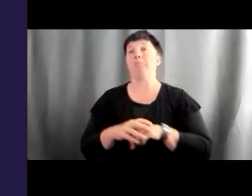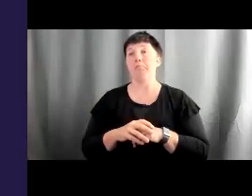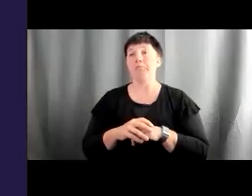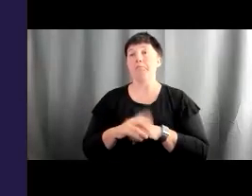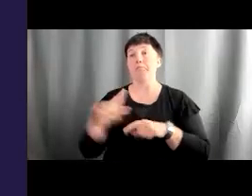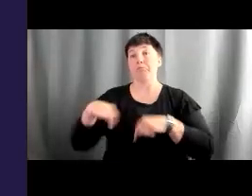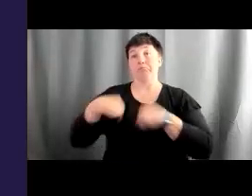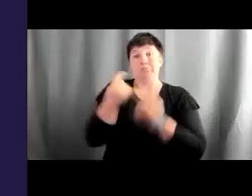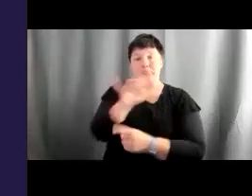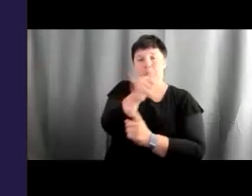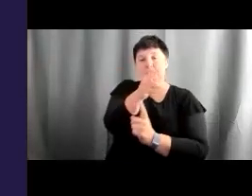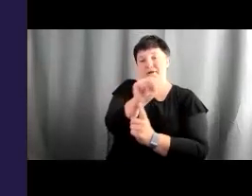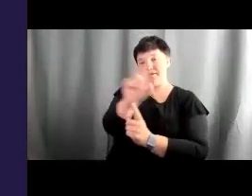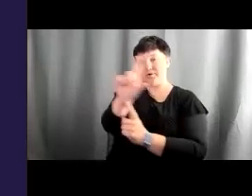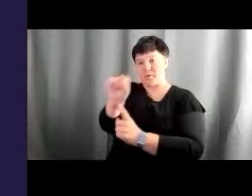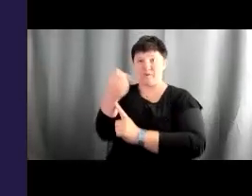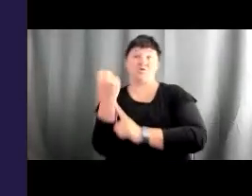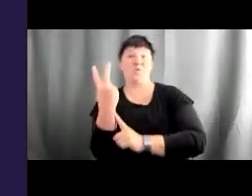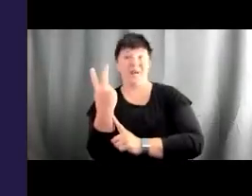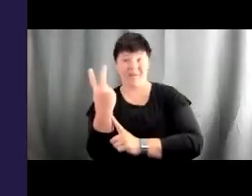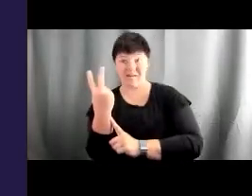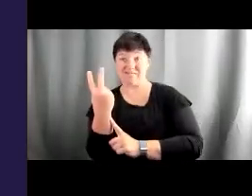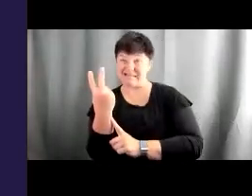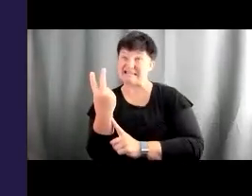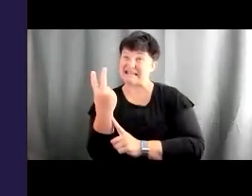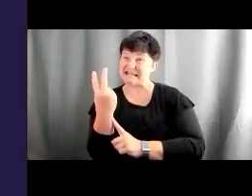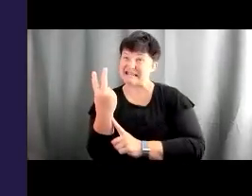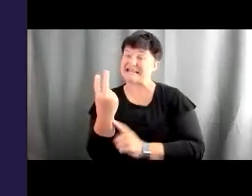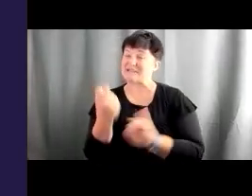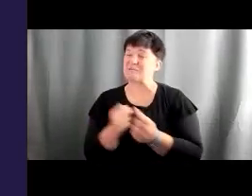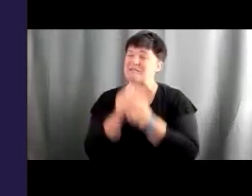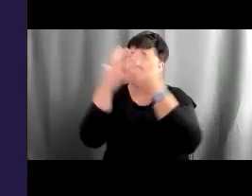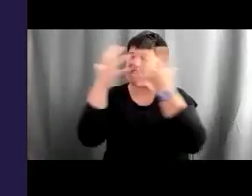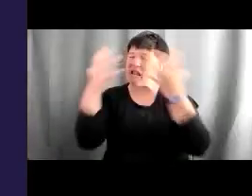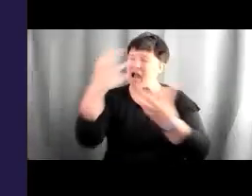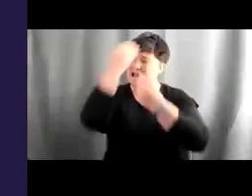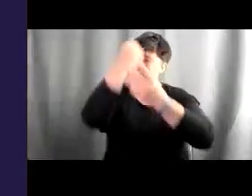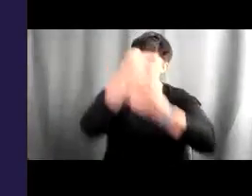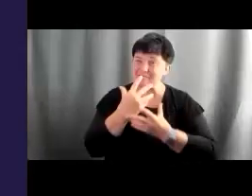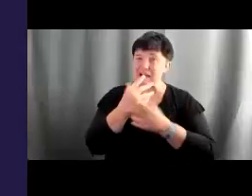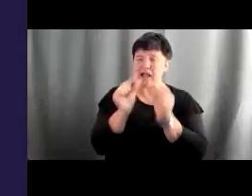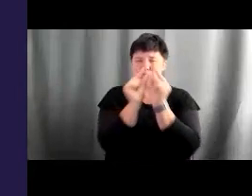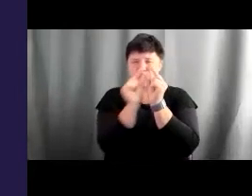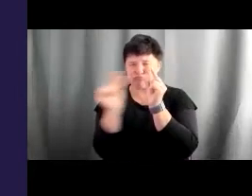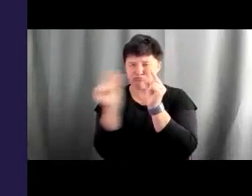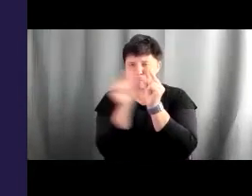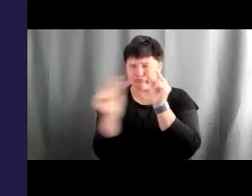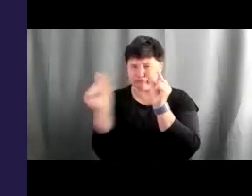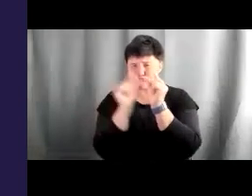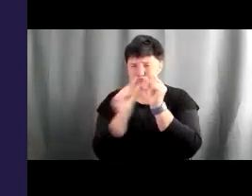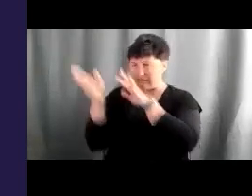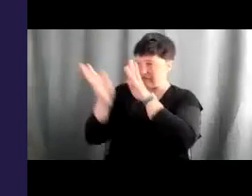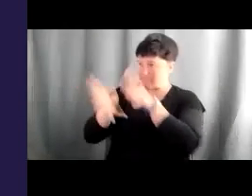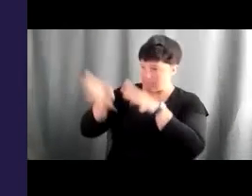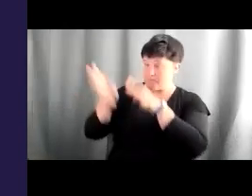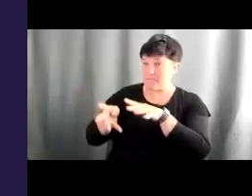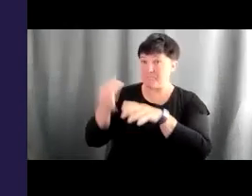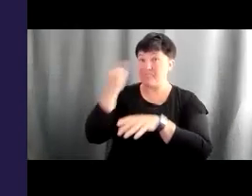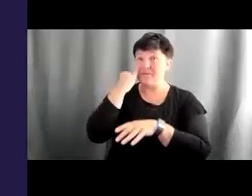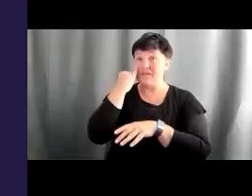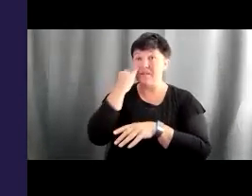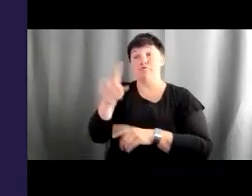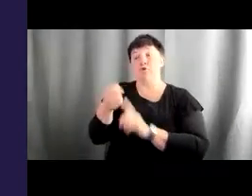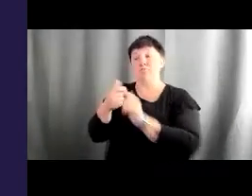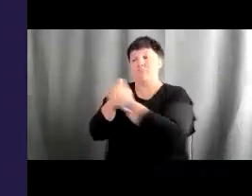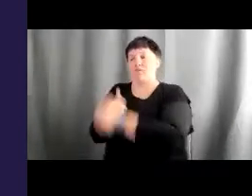de 2012. Así que son muchos datos y muchos cuadros que descargar si solo vas de la NASA, y